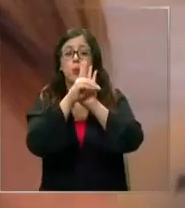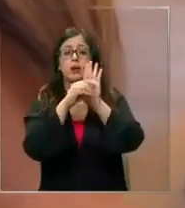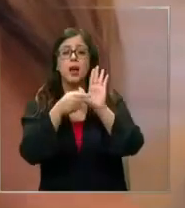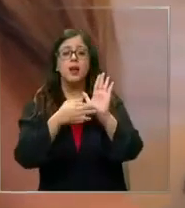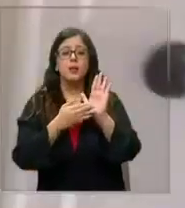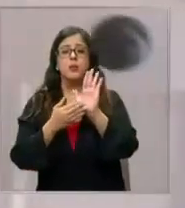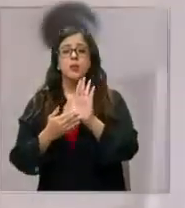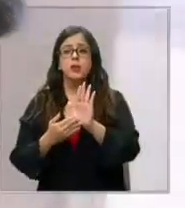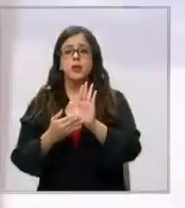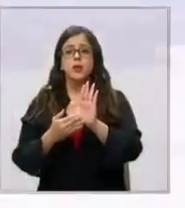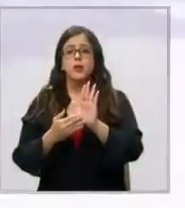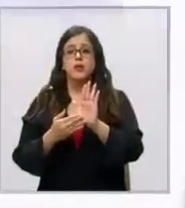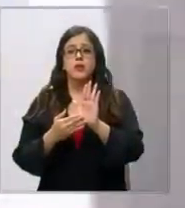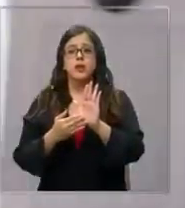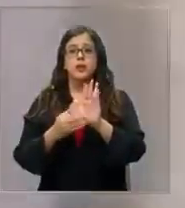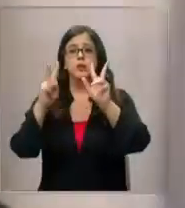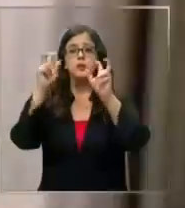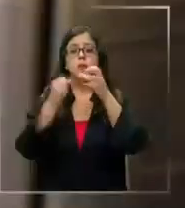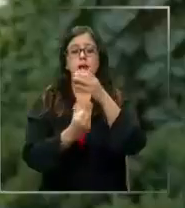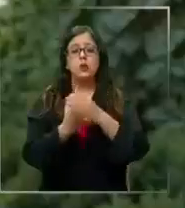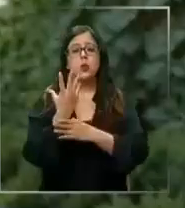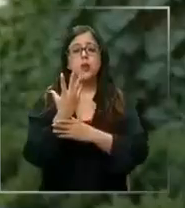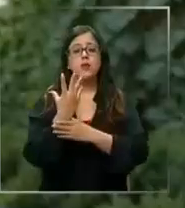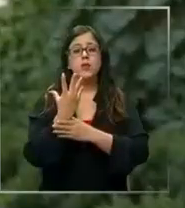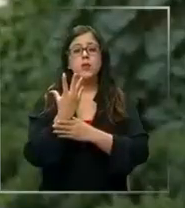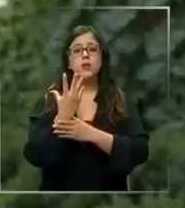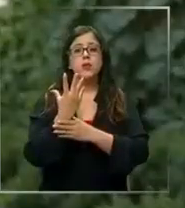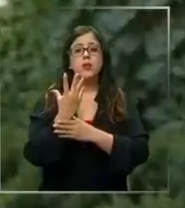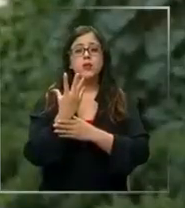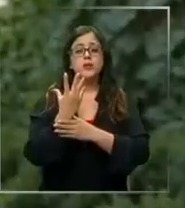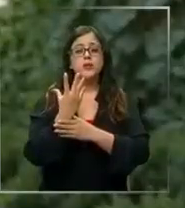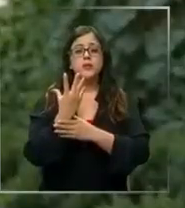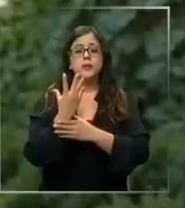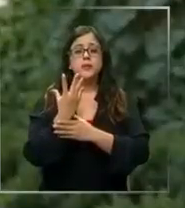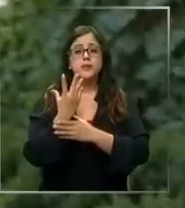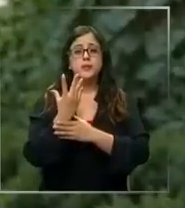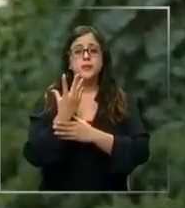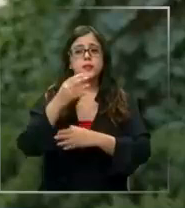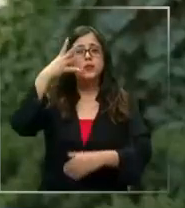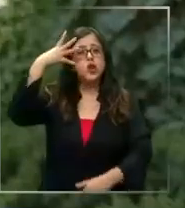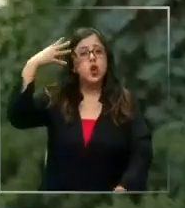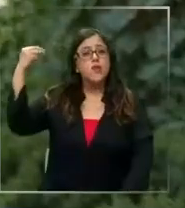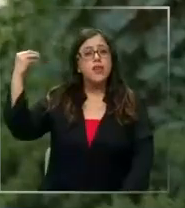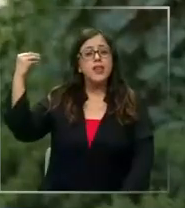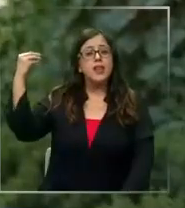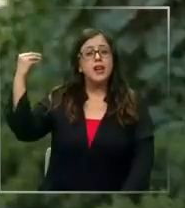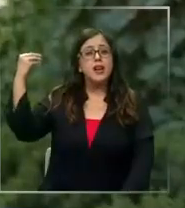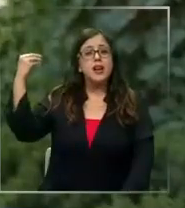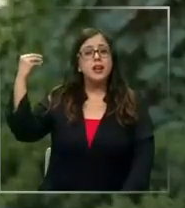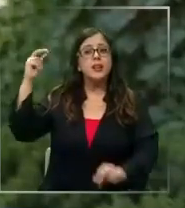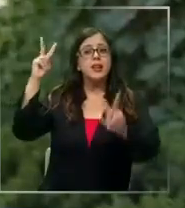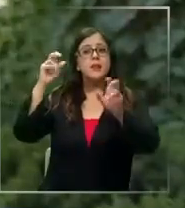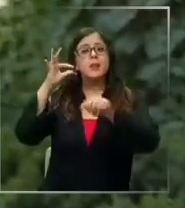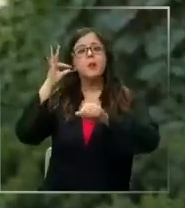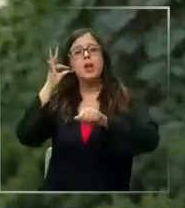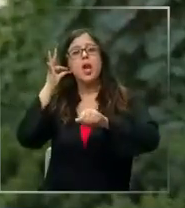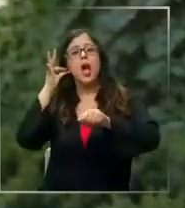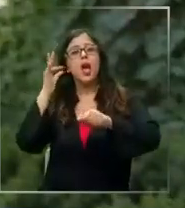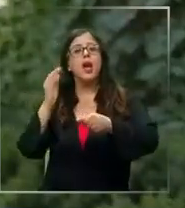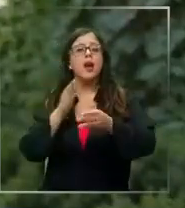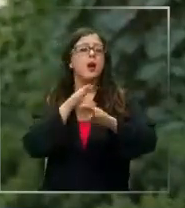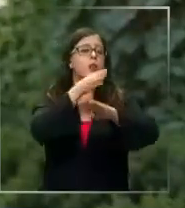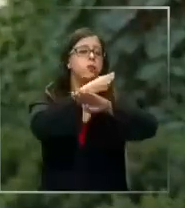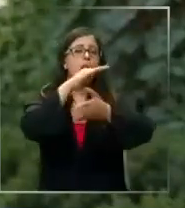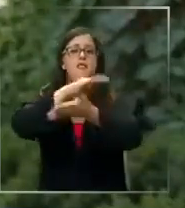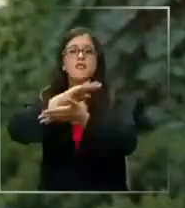mostrado una faceta nueva de dejar atrás su característica de ser una chica fiestera a de